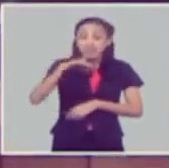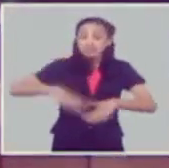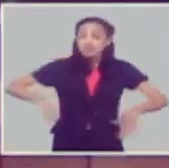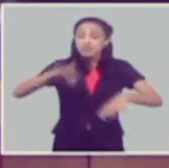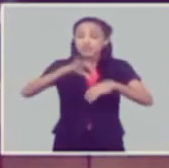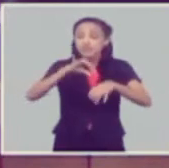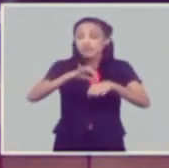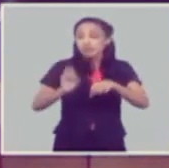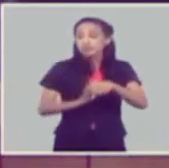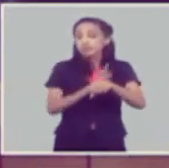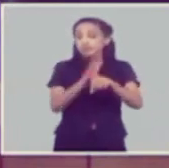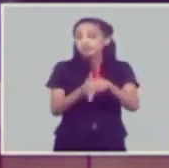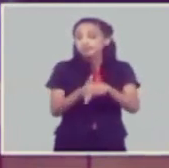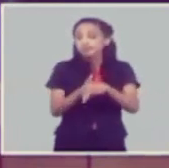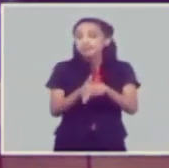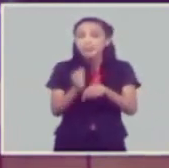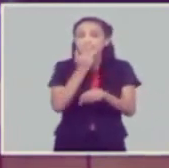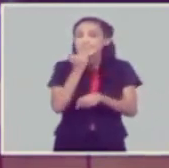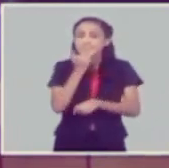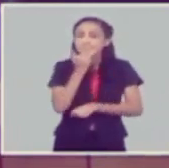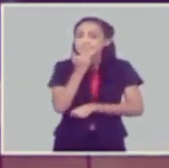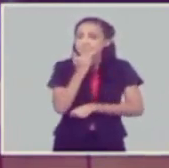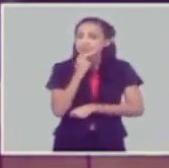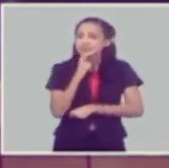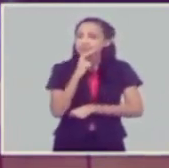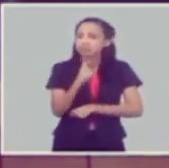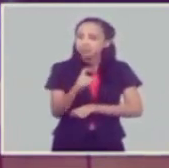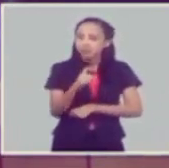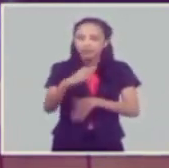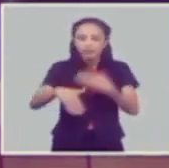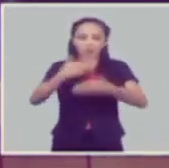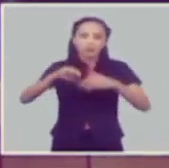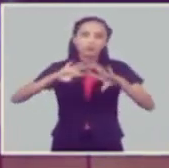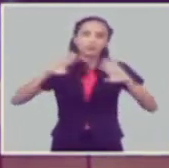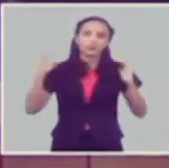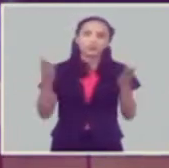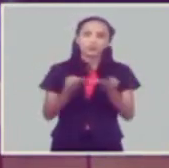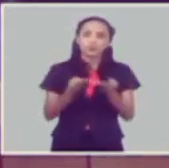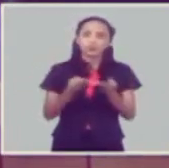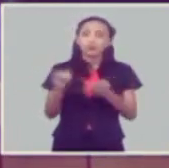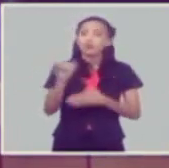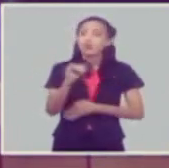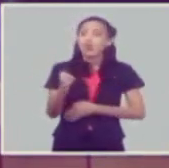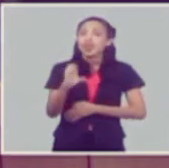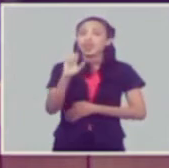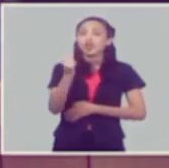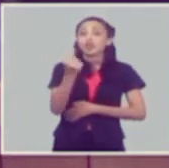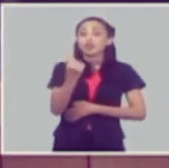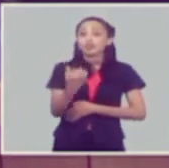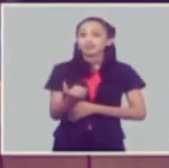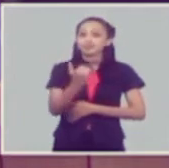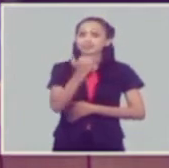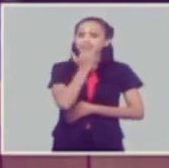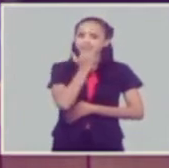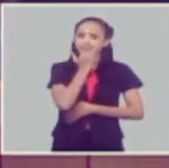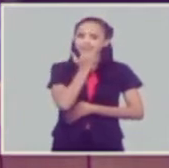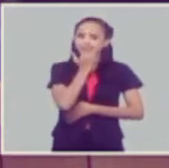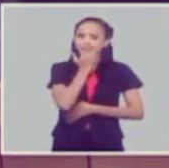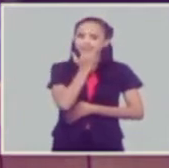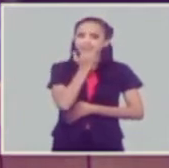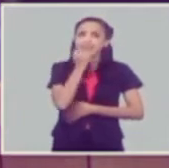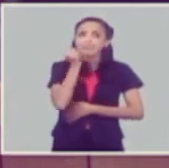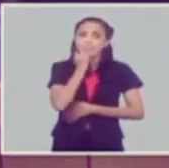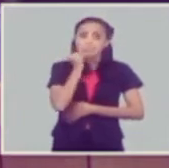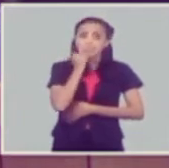pandemia, que agravó las contradicciones ya existentes en el mundo y las tensiones de una economía global que tendía a la